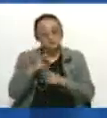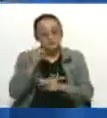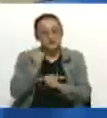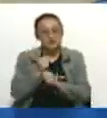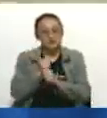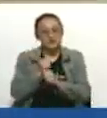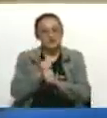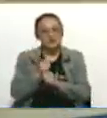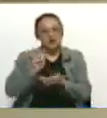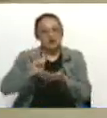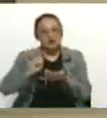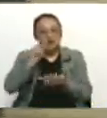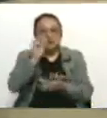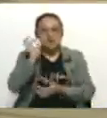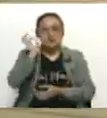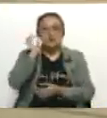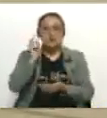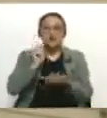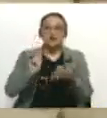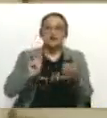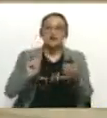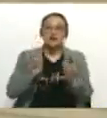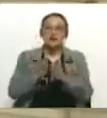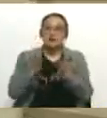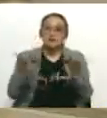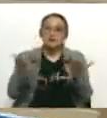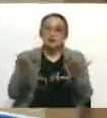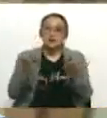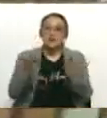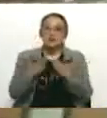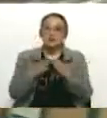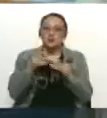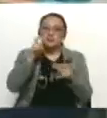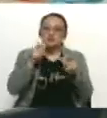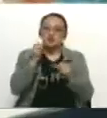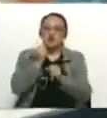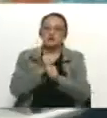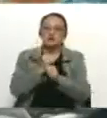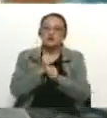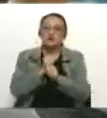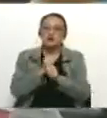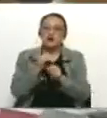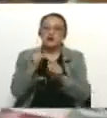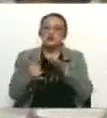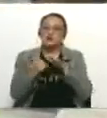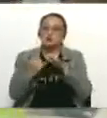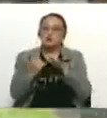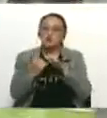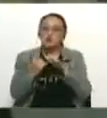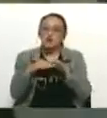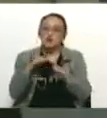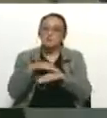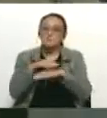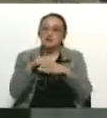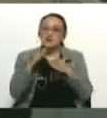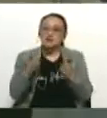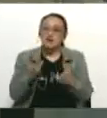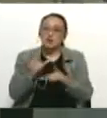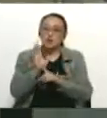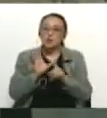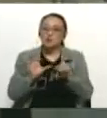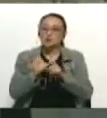de escritoras, escritores, de editores, de libreros, de todo el personal de las instituciones involucradas, el Ministerio del Poder Popular para la